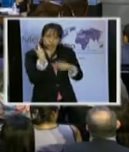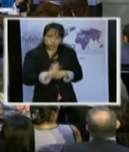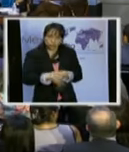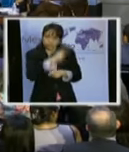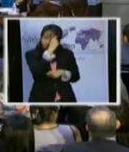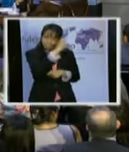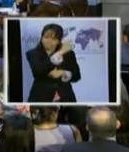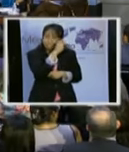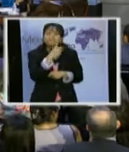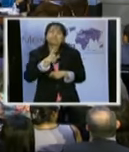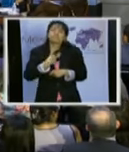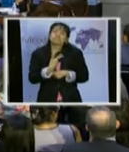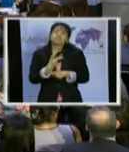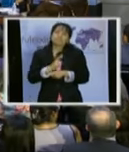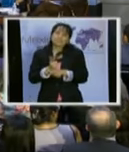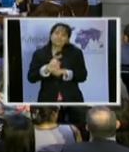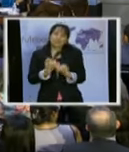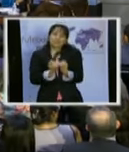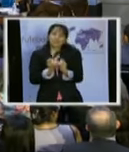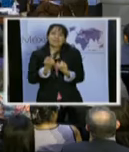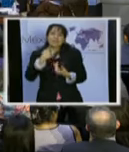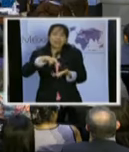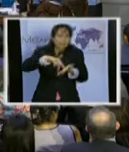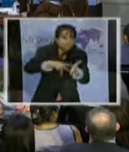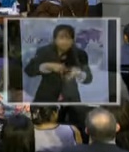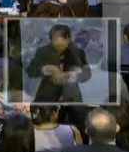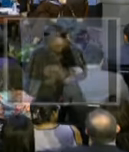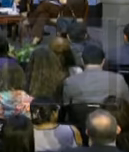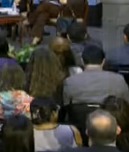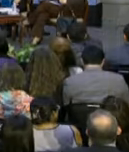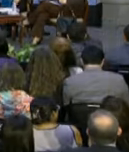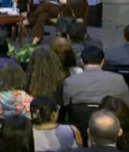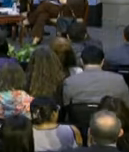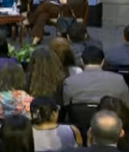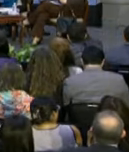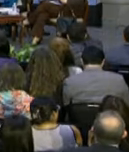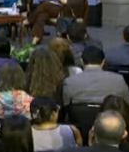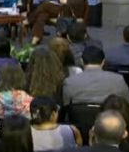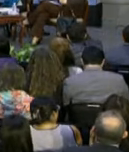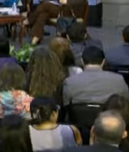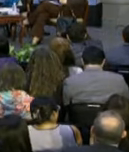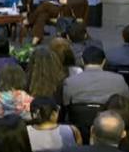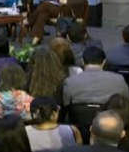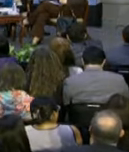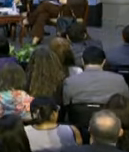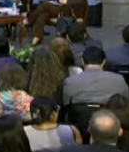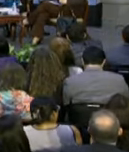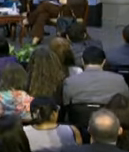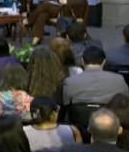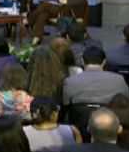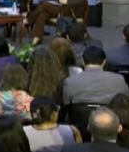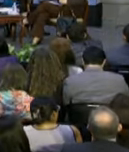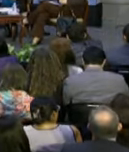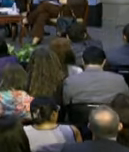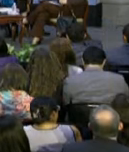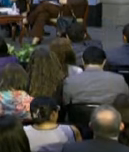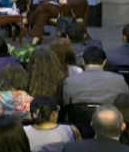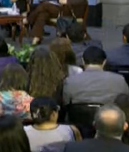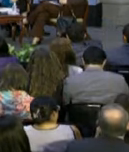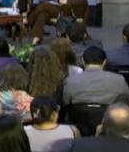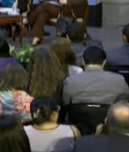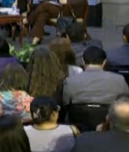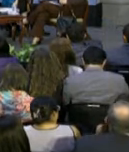mi profesión de arquitecta, que es el derecho a la vivienda. Bienvenida y muchas gracias, Lorena. Muchas gracias, senadora. Buenas tardes a todas y todos.